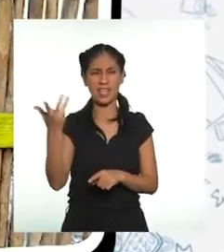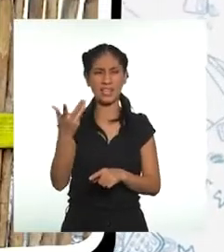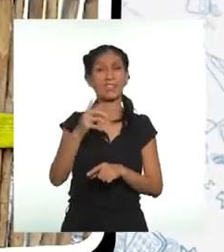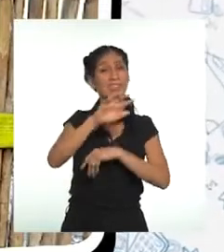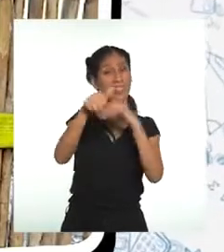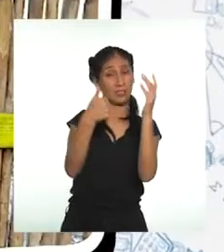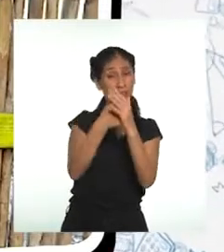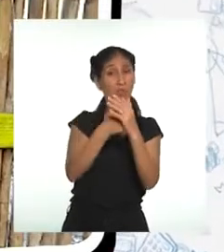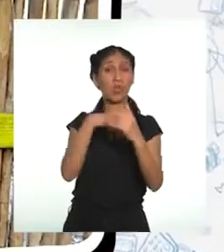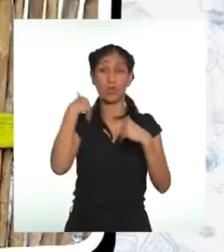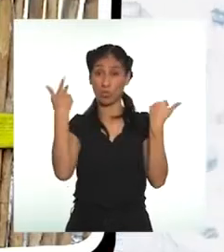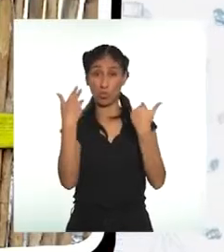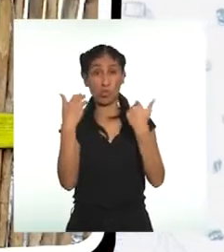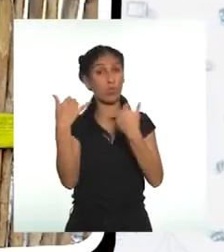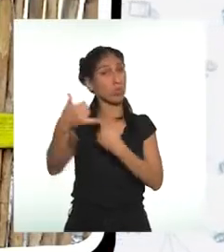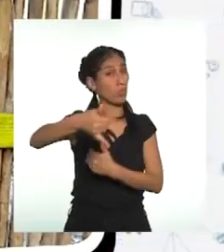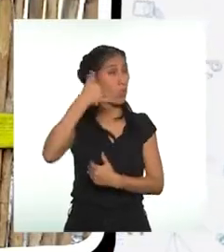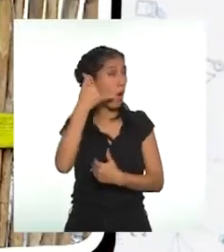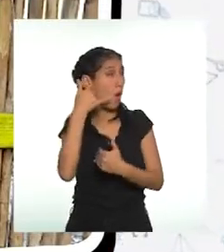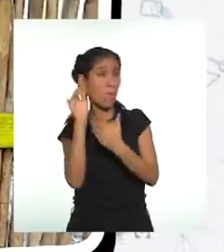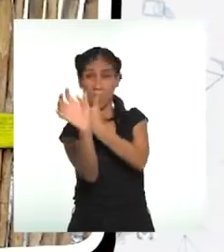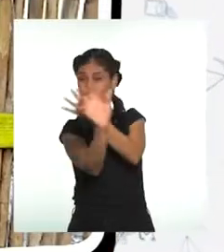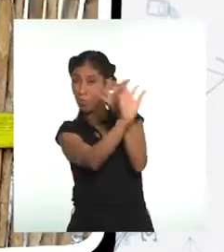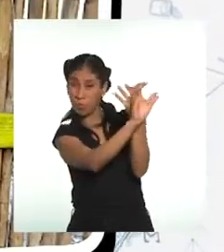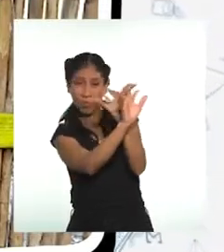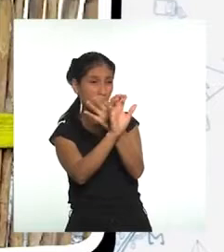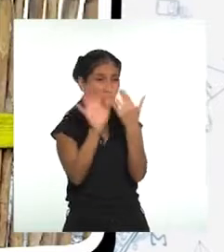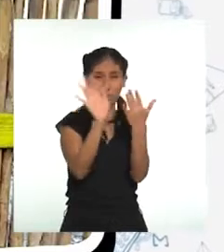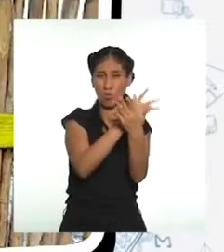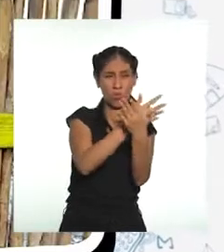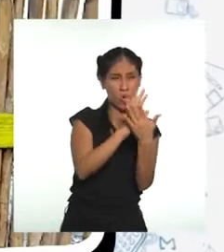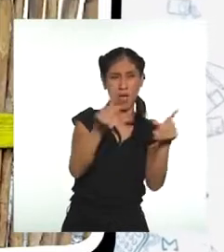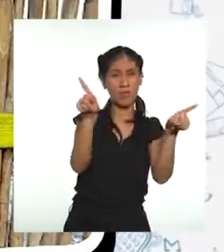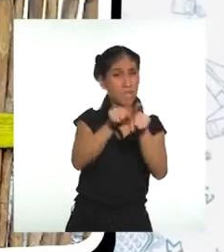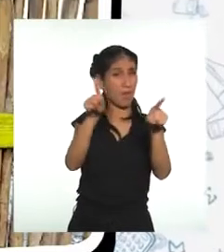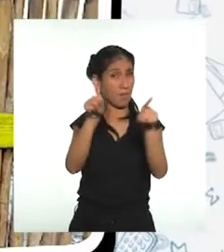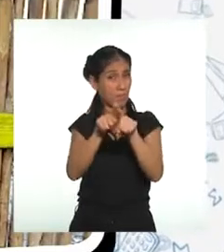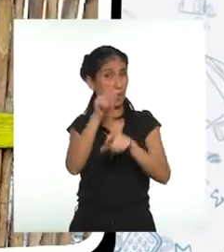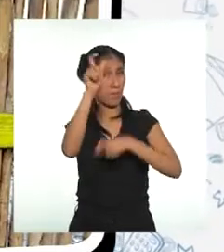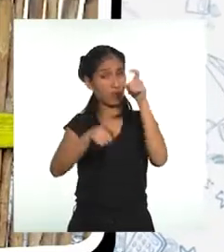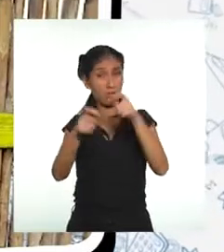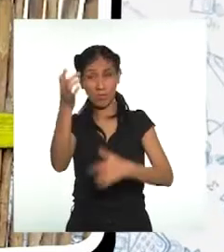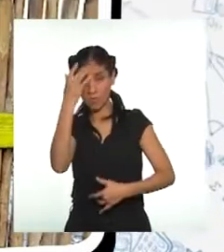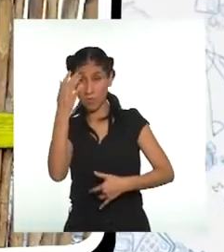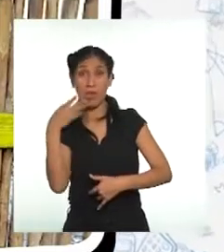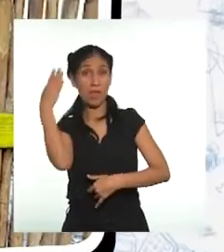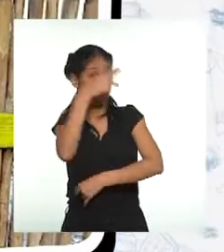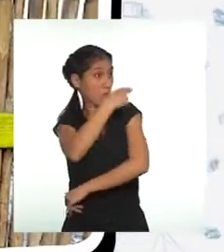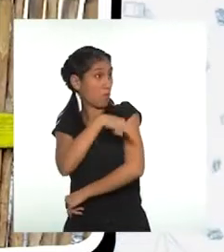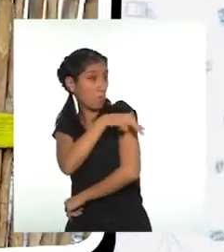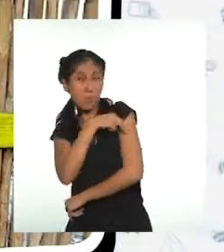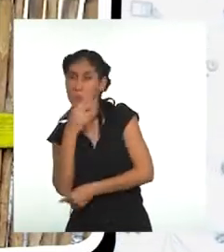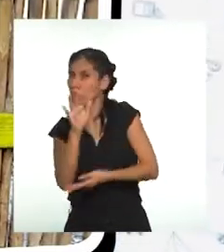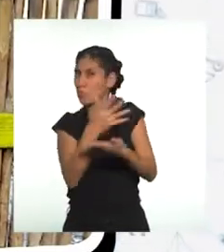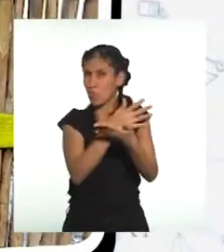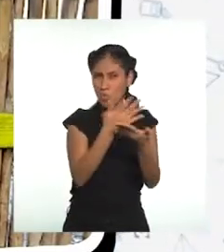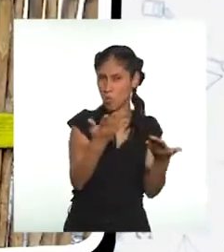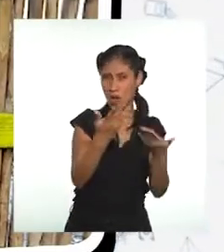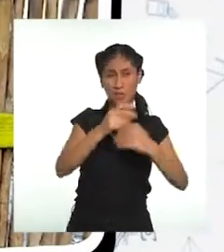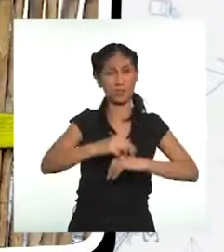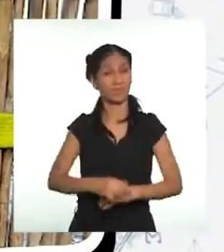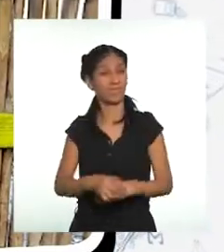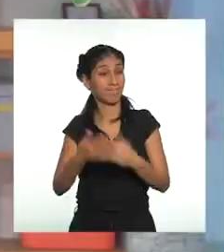Irointite añero añana tabacan chari. Jerote añero kamantancipe ashi